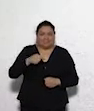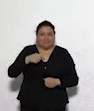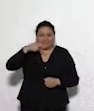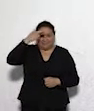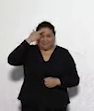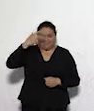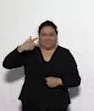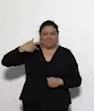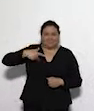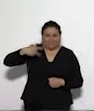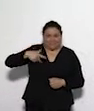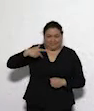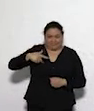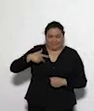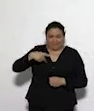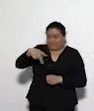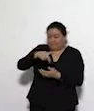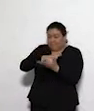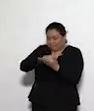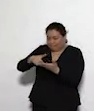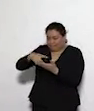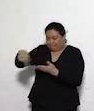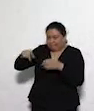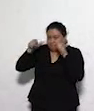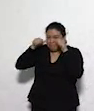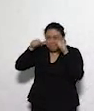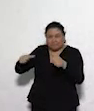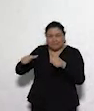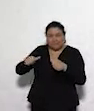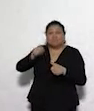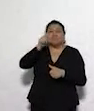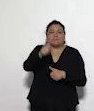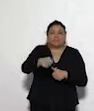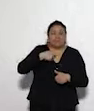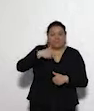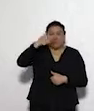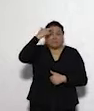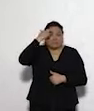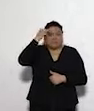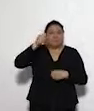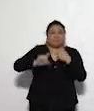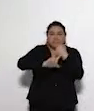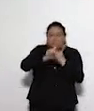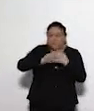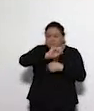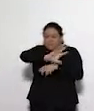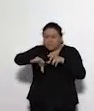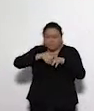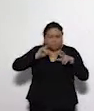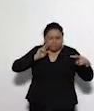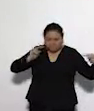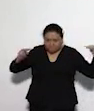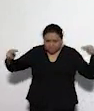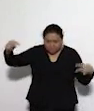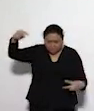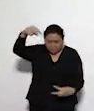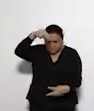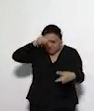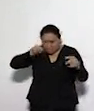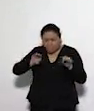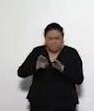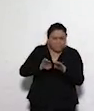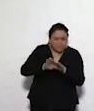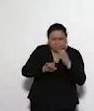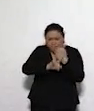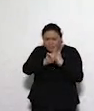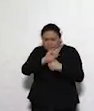y sus derechos, bajo un enfoque que vea la integralidad de los problemas y evite buscar soluciones